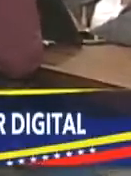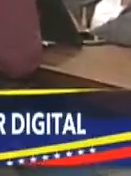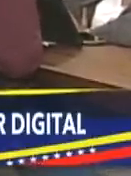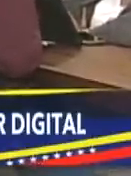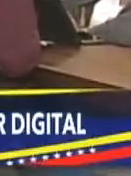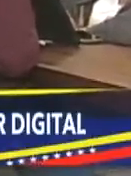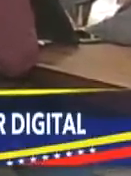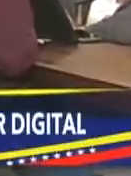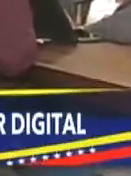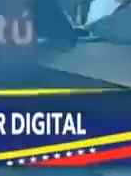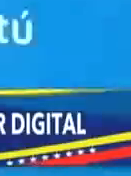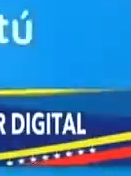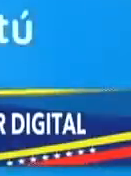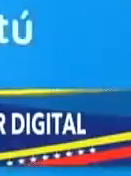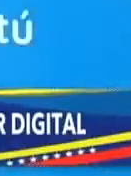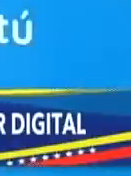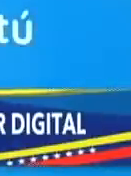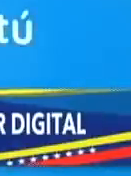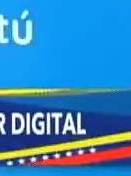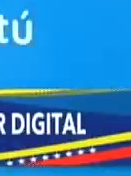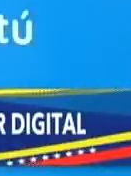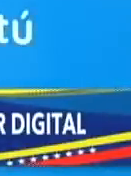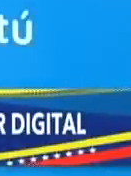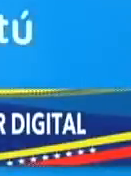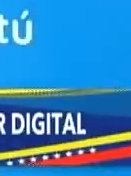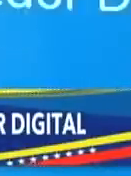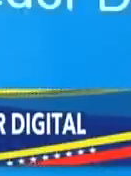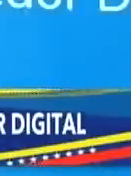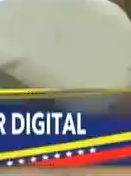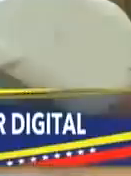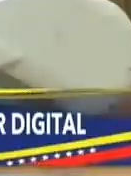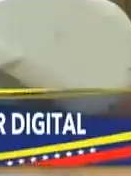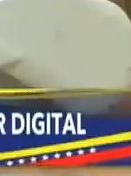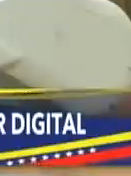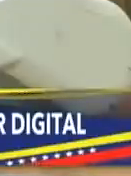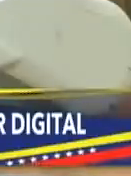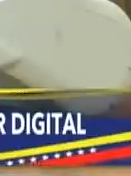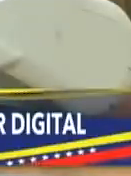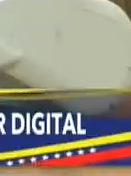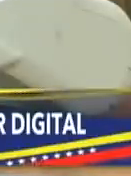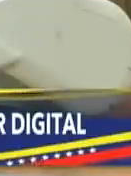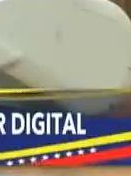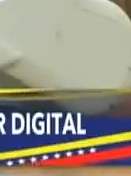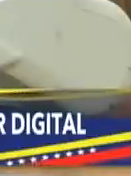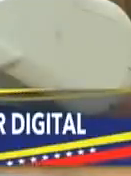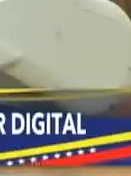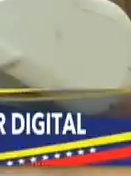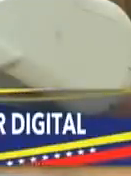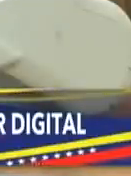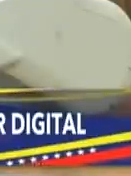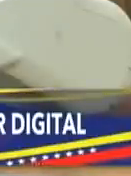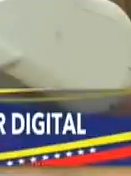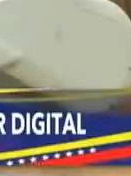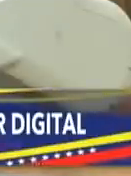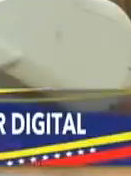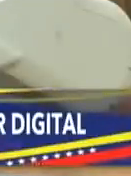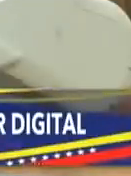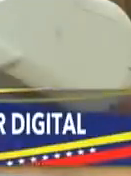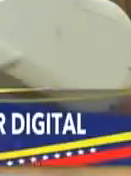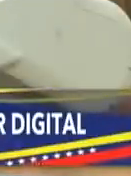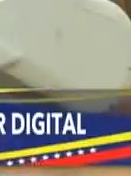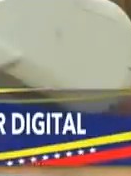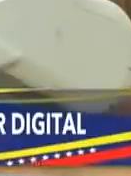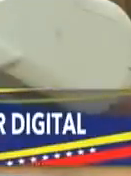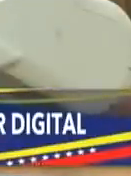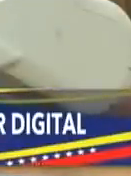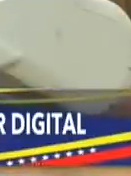mi comandante, aquí como usted puede observar, están los emprendedores, tienen sus computadoras, tienen